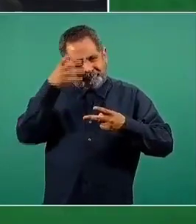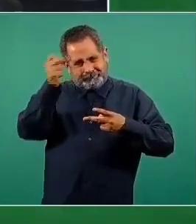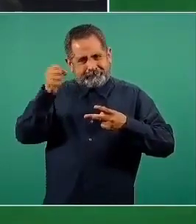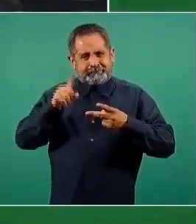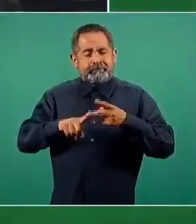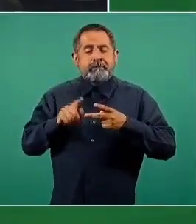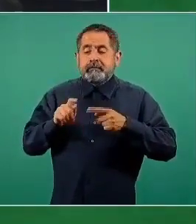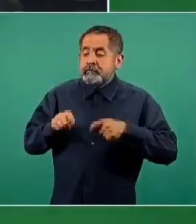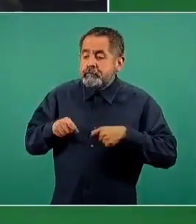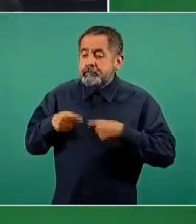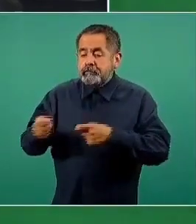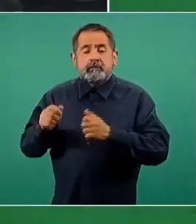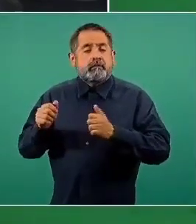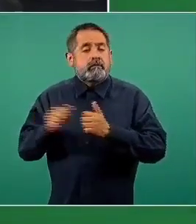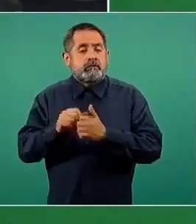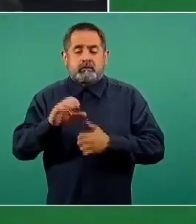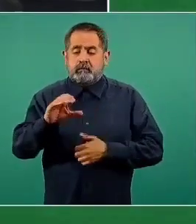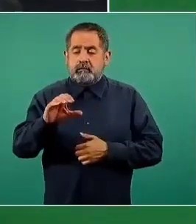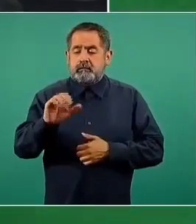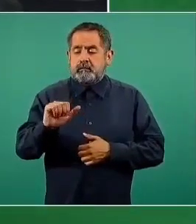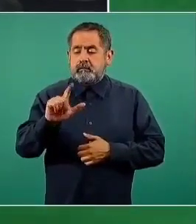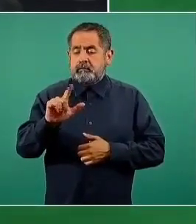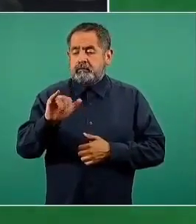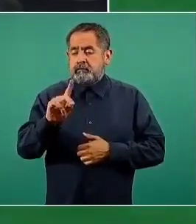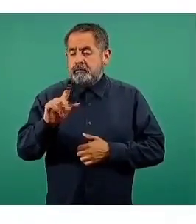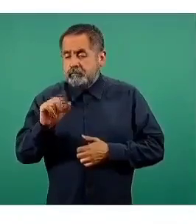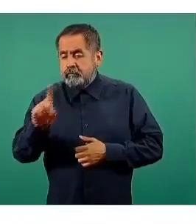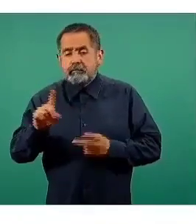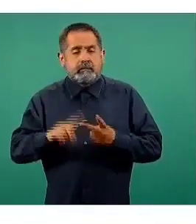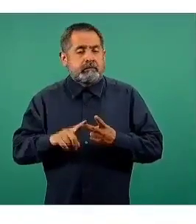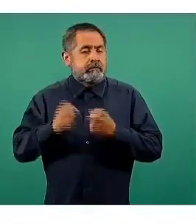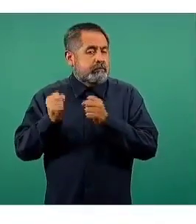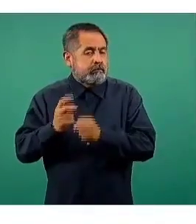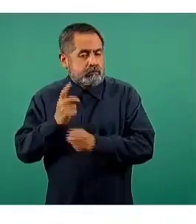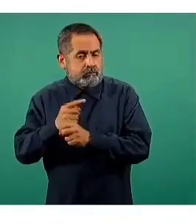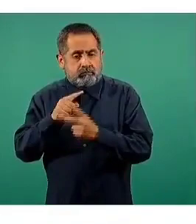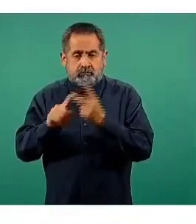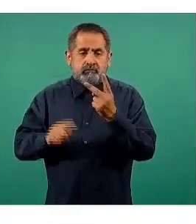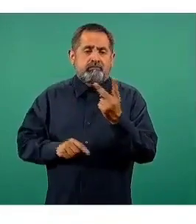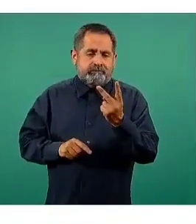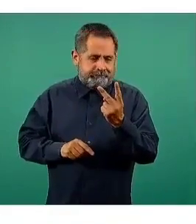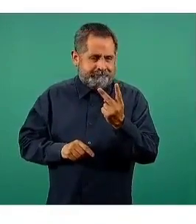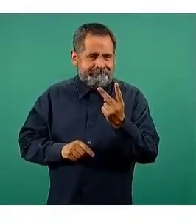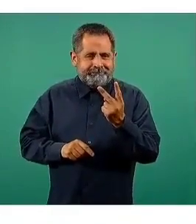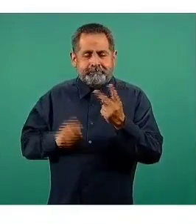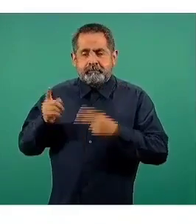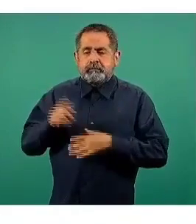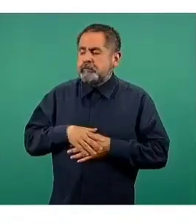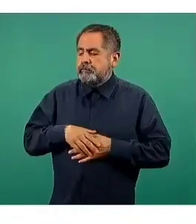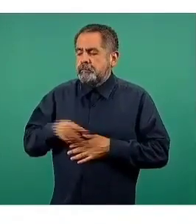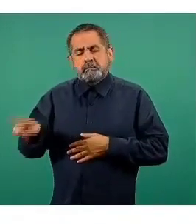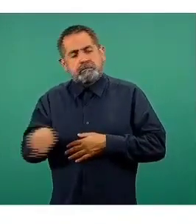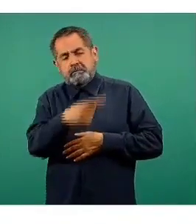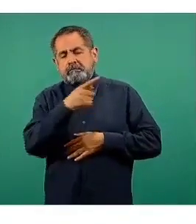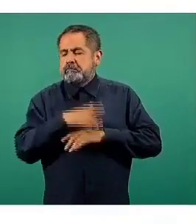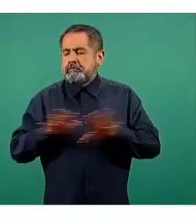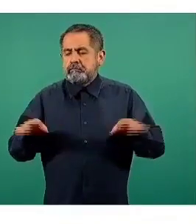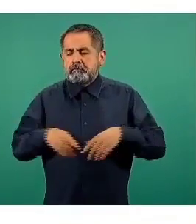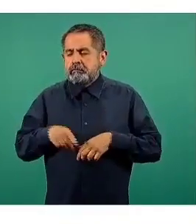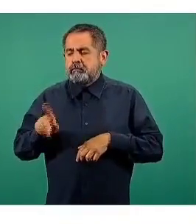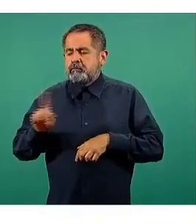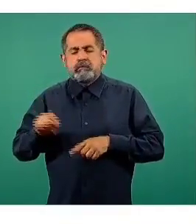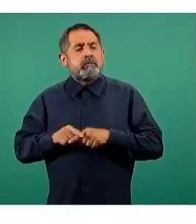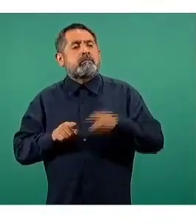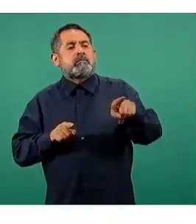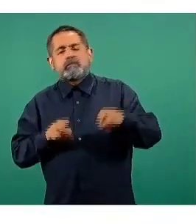que tiene que ver con calidad y seguridad en la atención. No nada más se trata de referir y